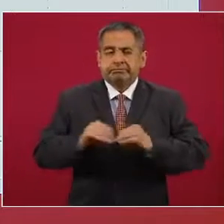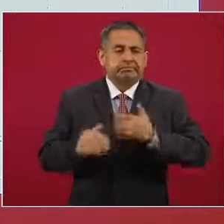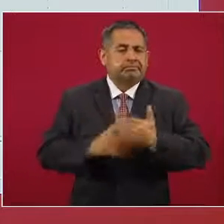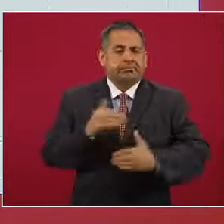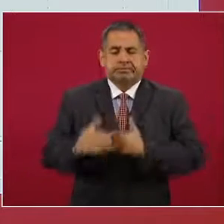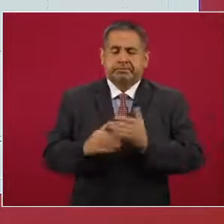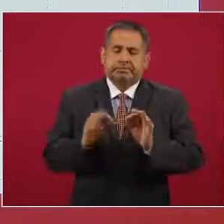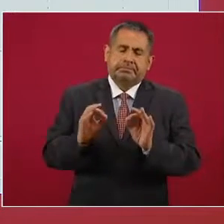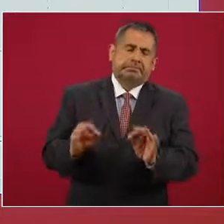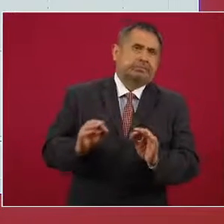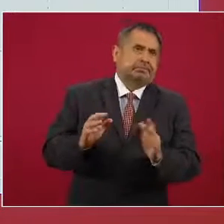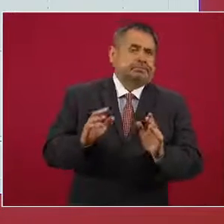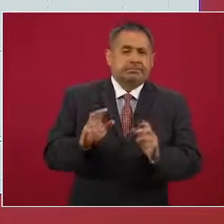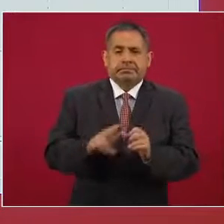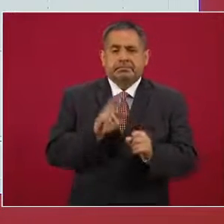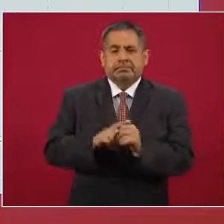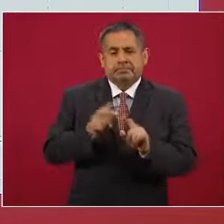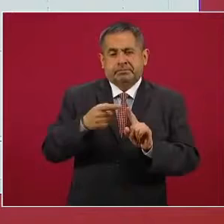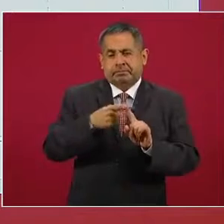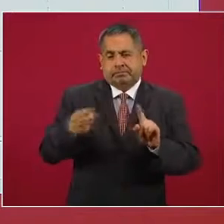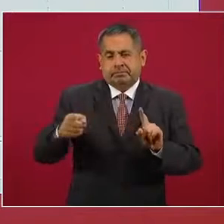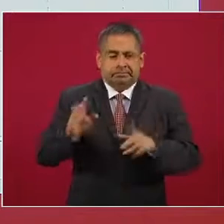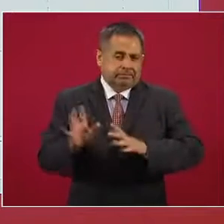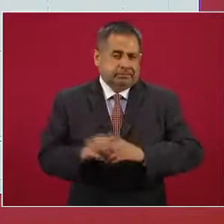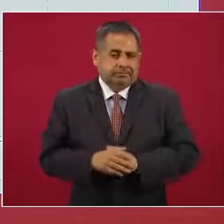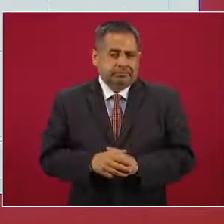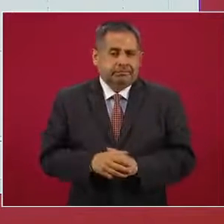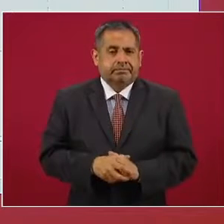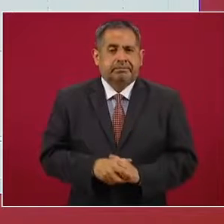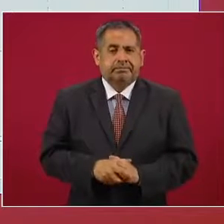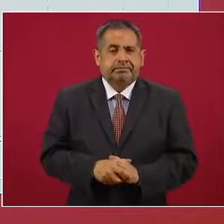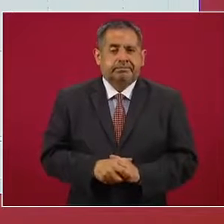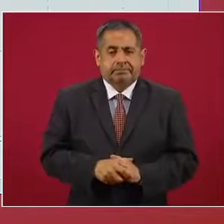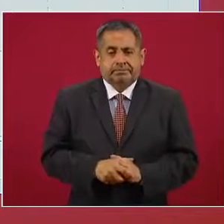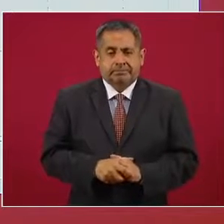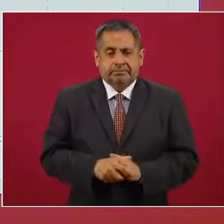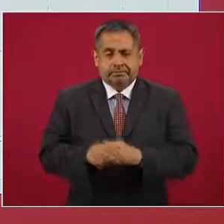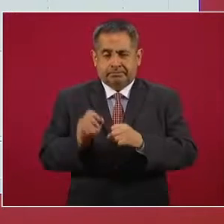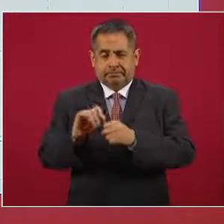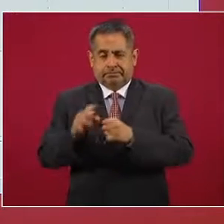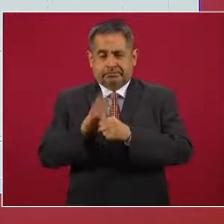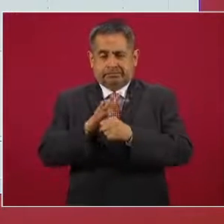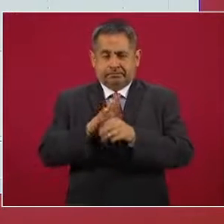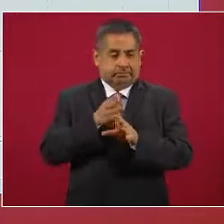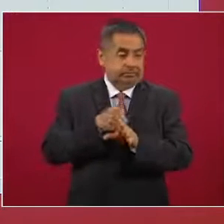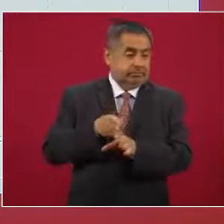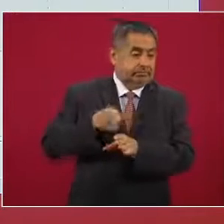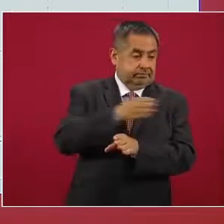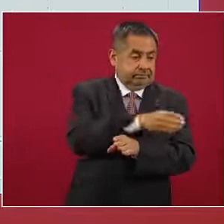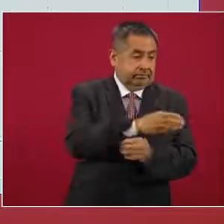el sitio en que estábamos en cuanto a empleos.